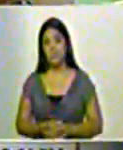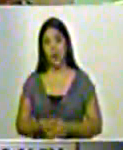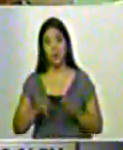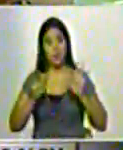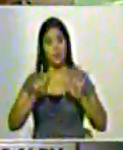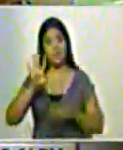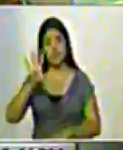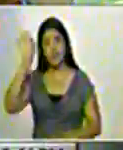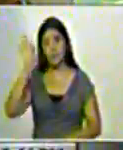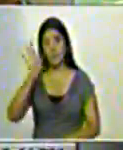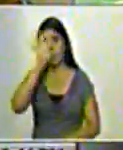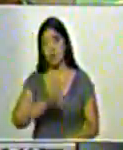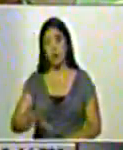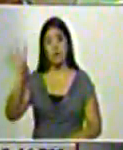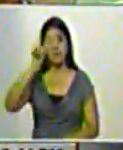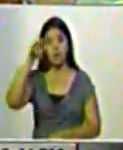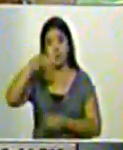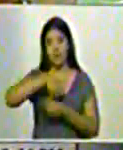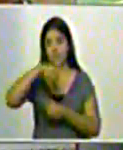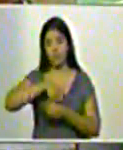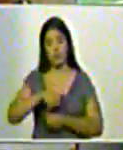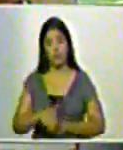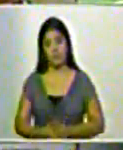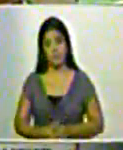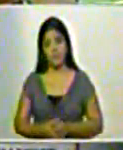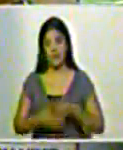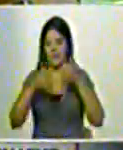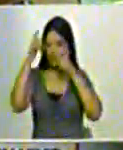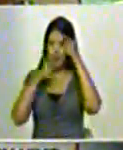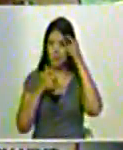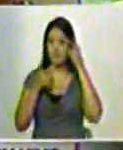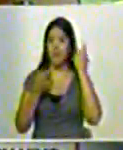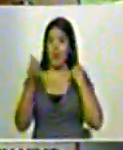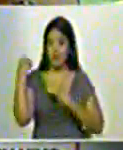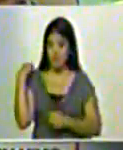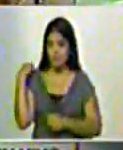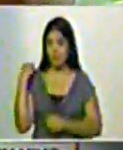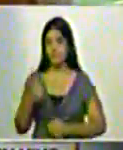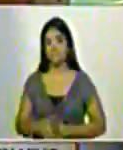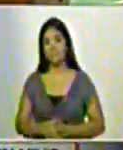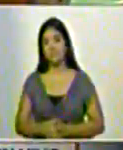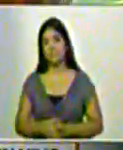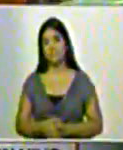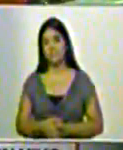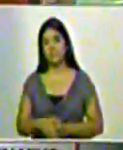95% en todo el país de votación chavista en el día de ayer. Y el